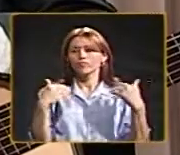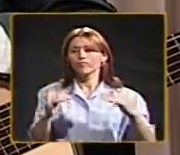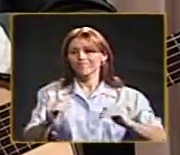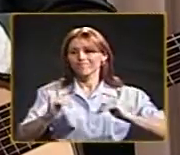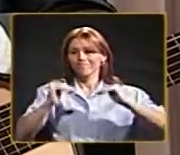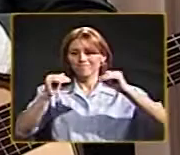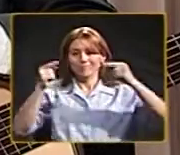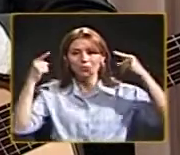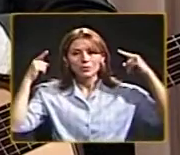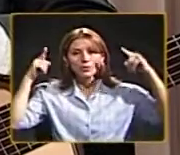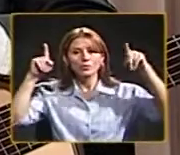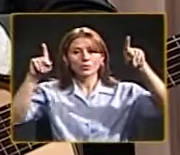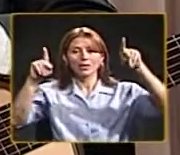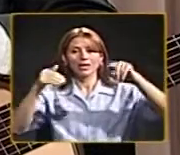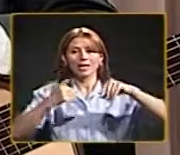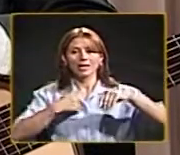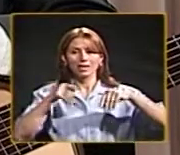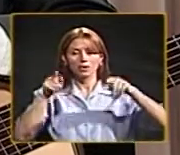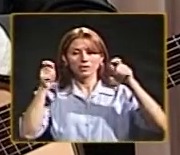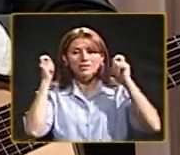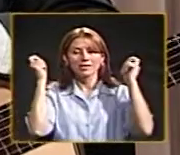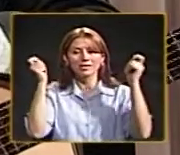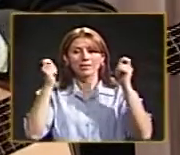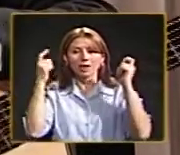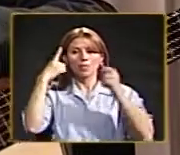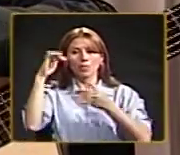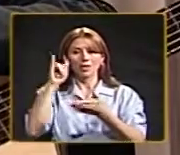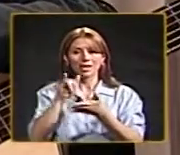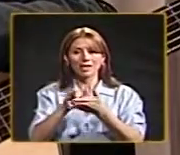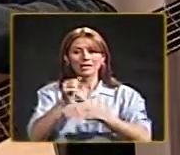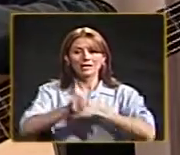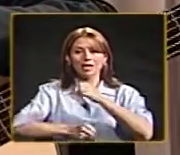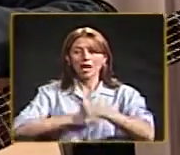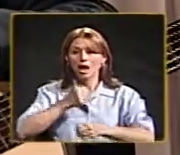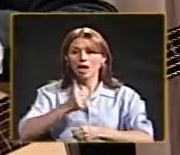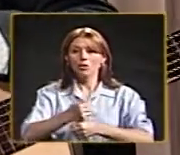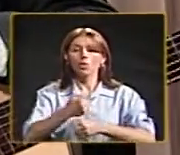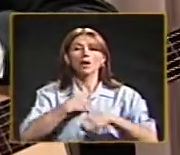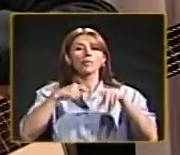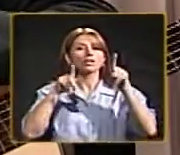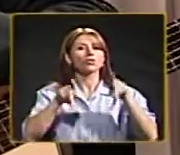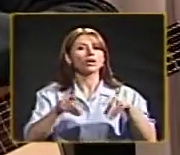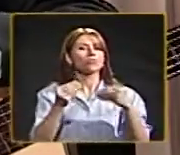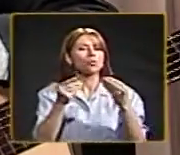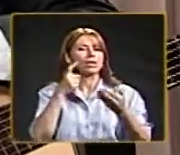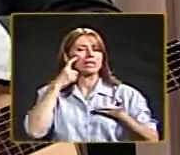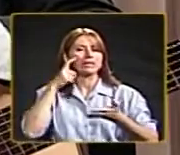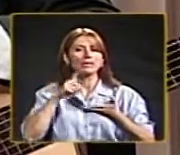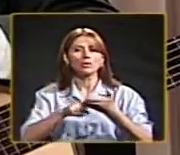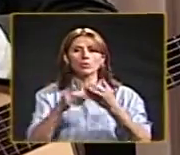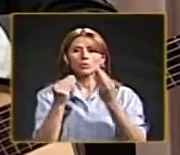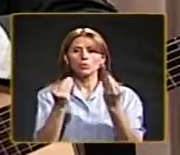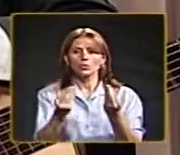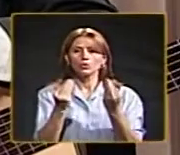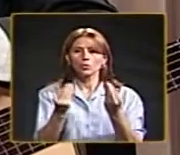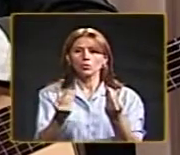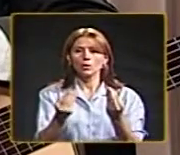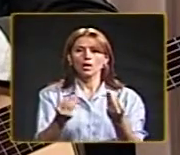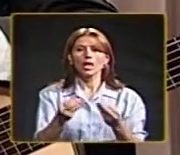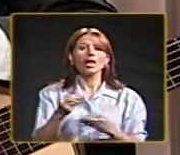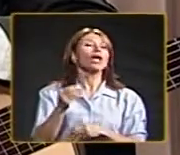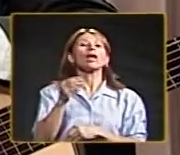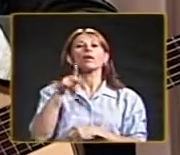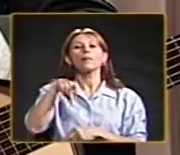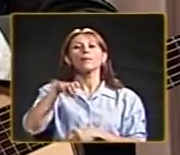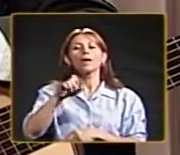alcanzado el festival, dado que este año, ya le digo, hay figuras de mucho renombre. Pepe Romero es un ícono de la guitarra